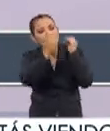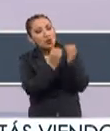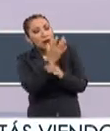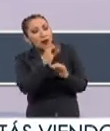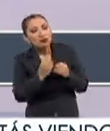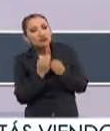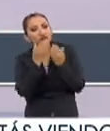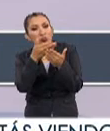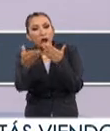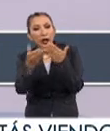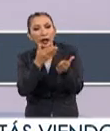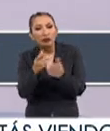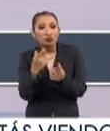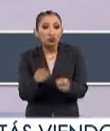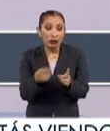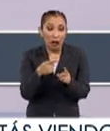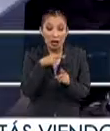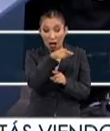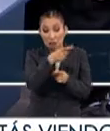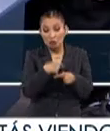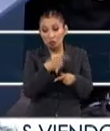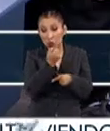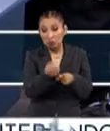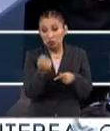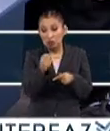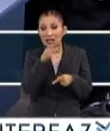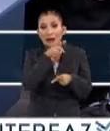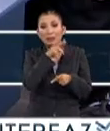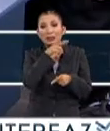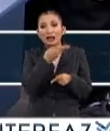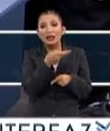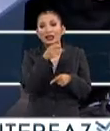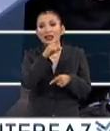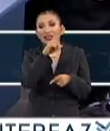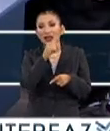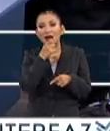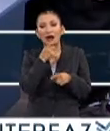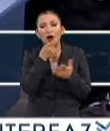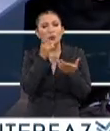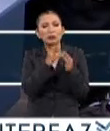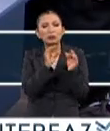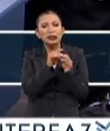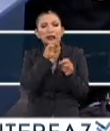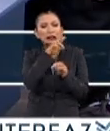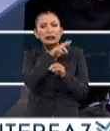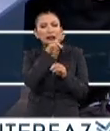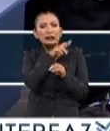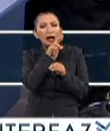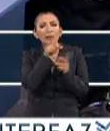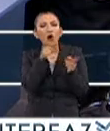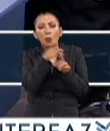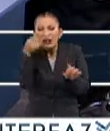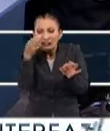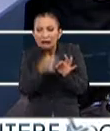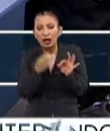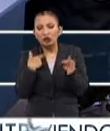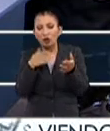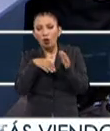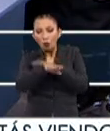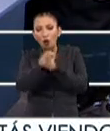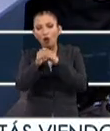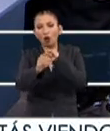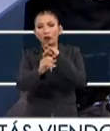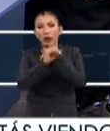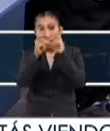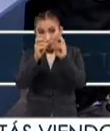expresiones contemporáneas musicales. Y talento, que lo hay mucho. Rapidísimo, Hilda, me gustaría que nos explicaras cómo es exactamente ese acceso a las